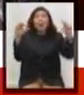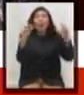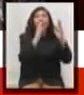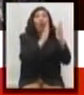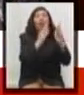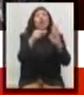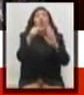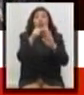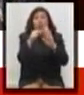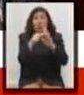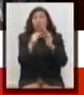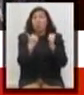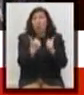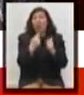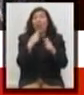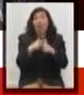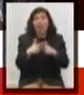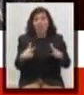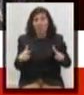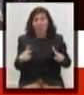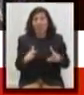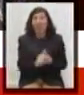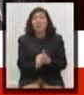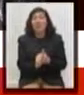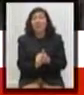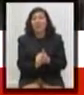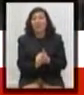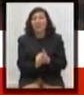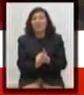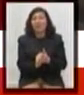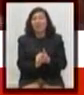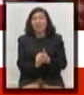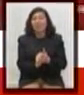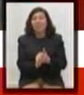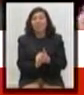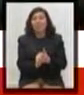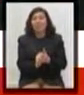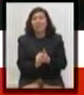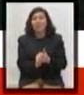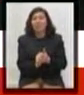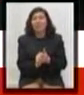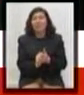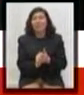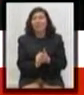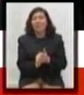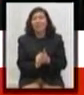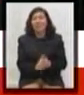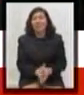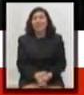las normas del buen lenguaje. Muchas gracias. Sí.